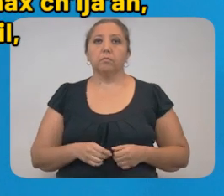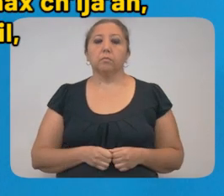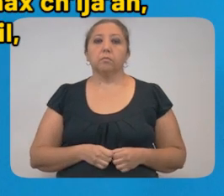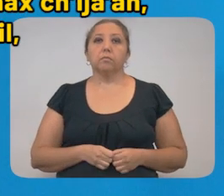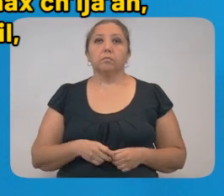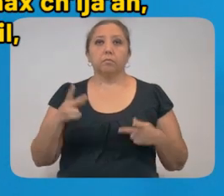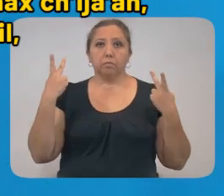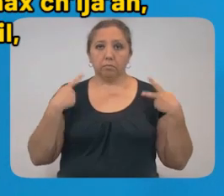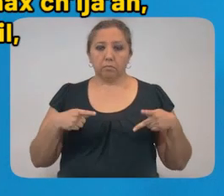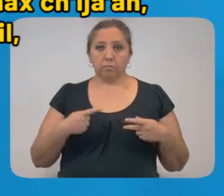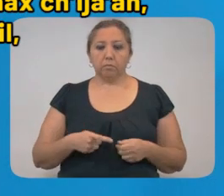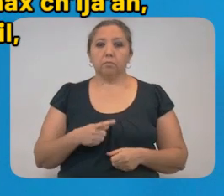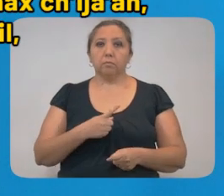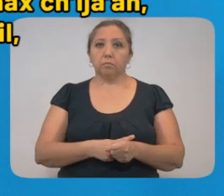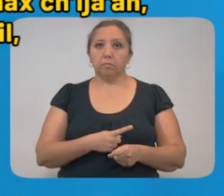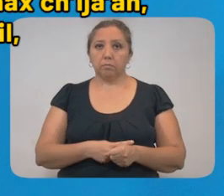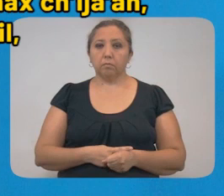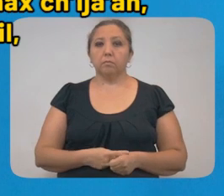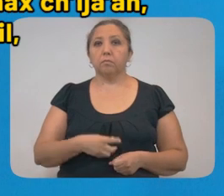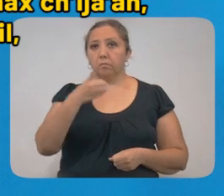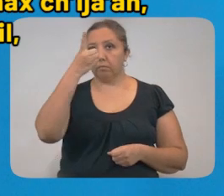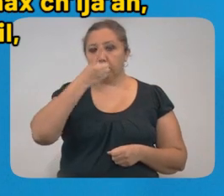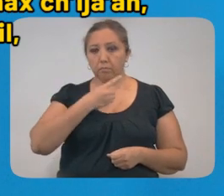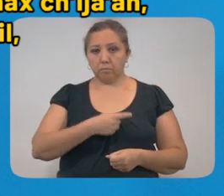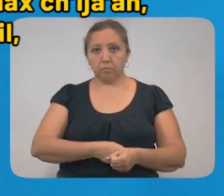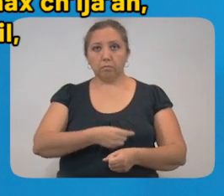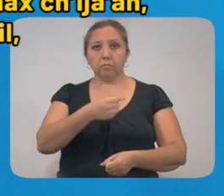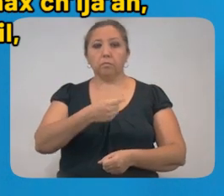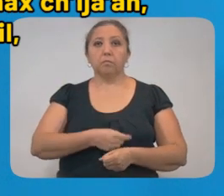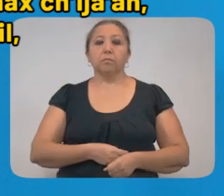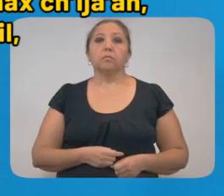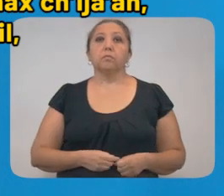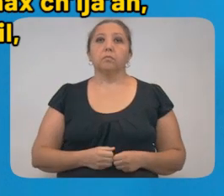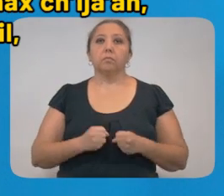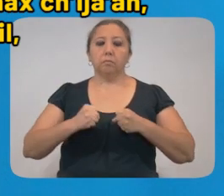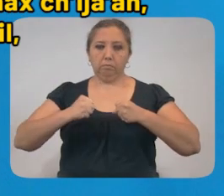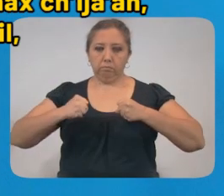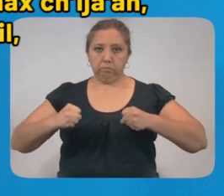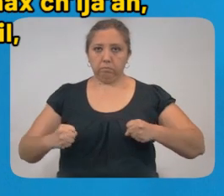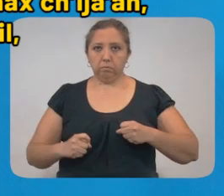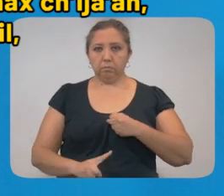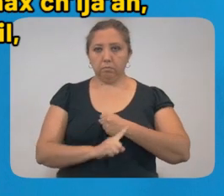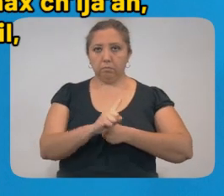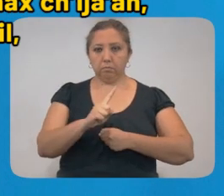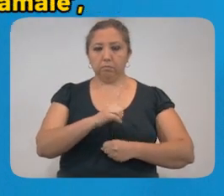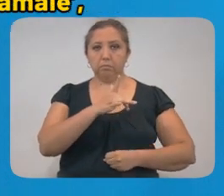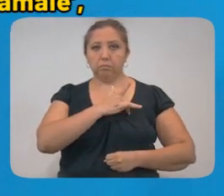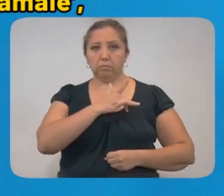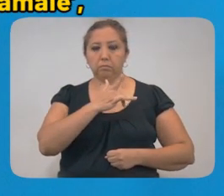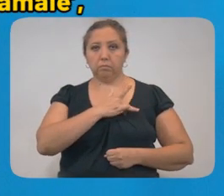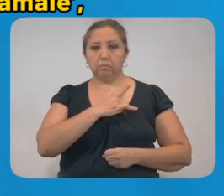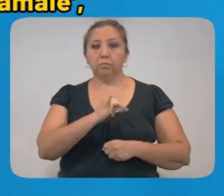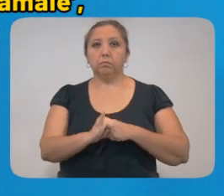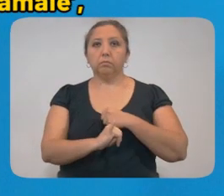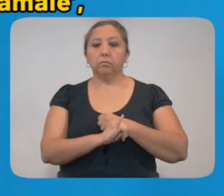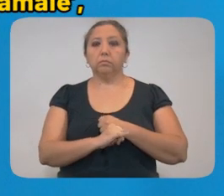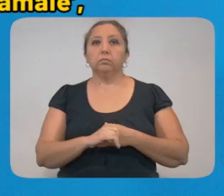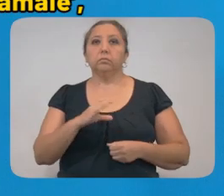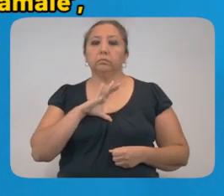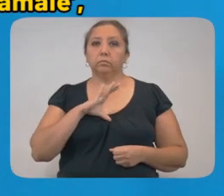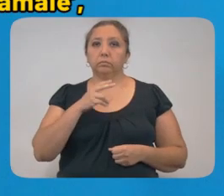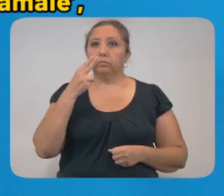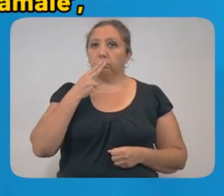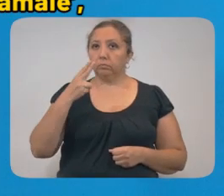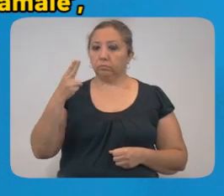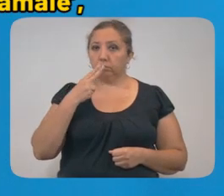discapacidad, personas con padecimientos como diabetes, hipertensión, sobrepeso, problemas cardíacos, VIH, cáncer